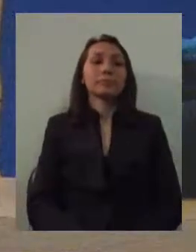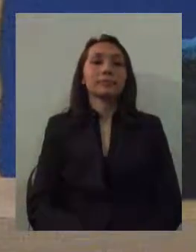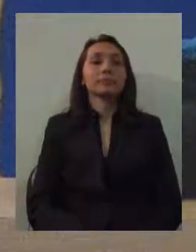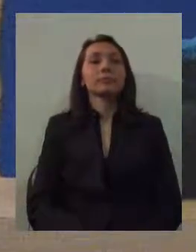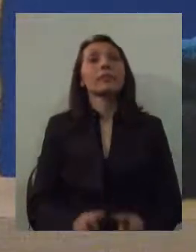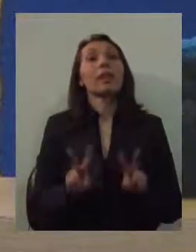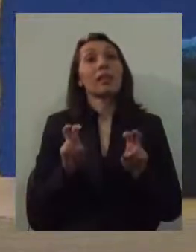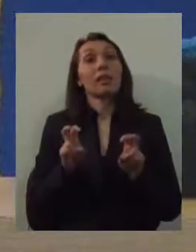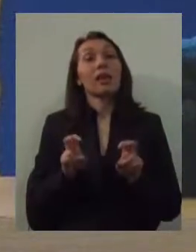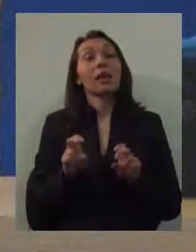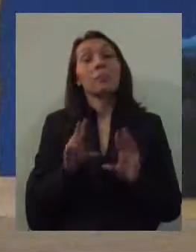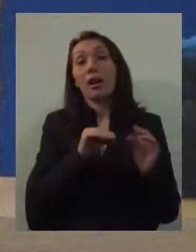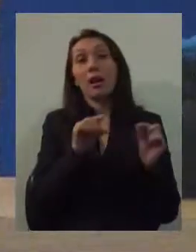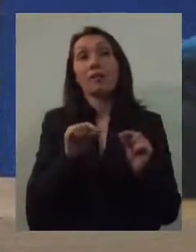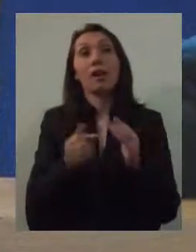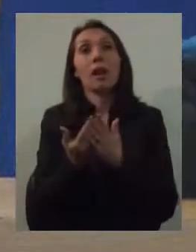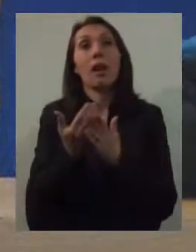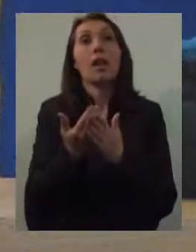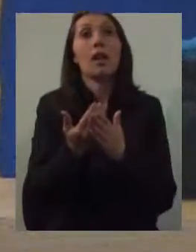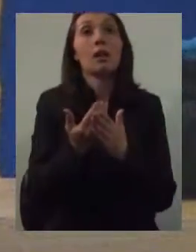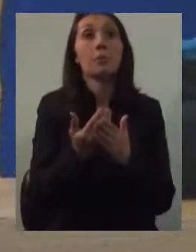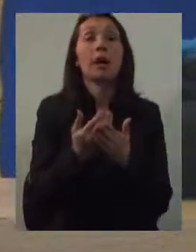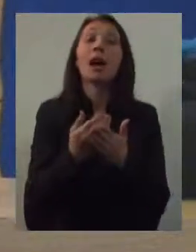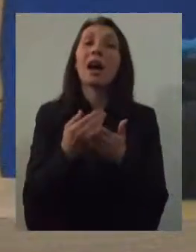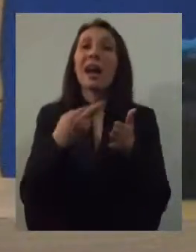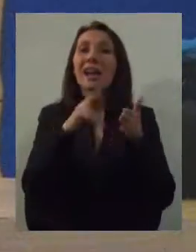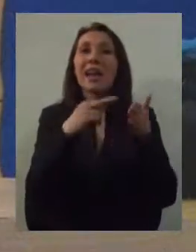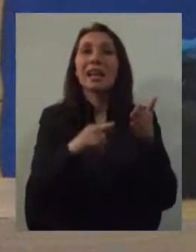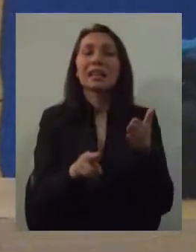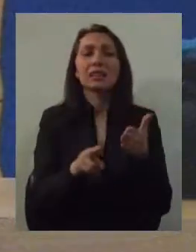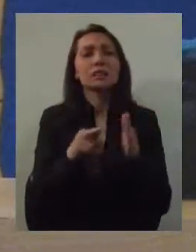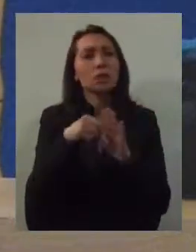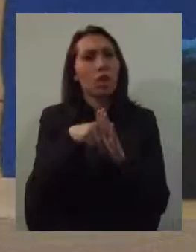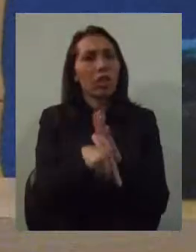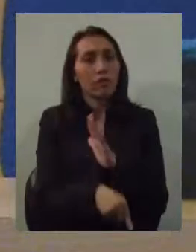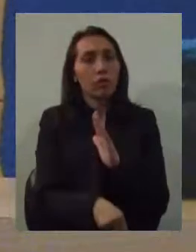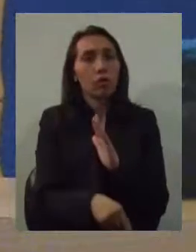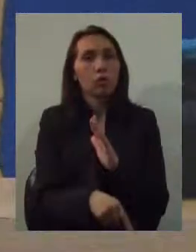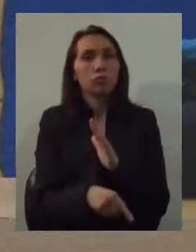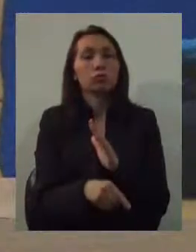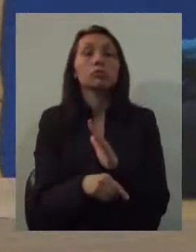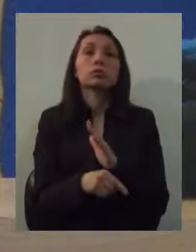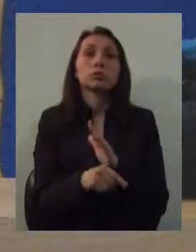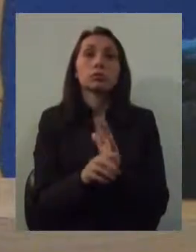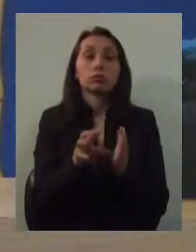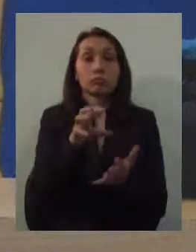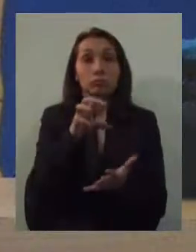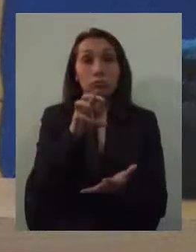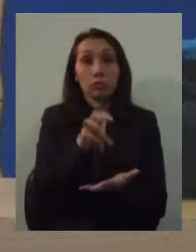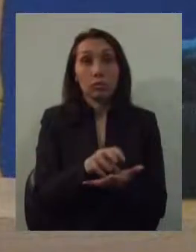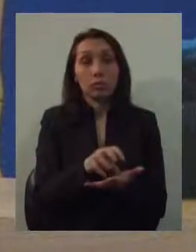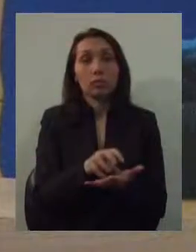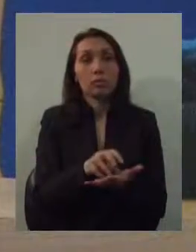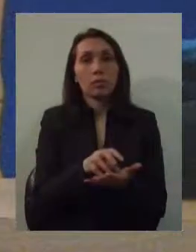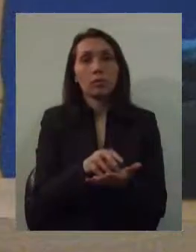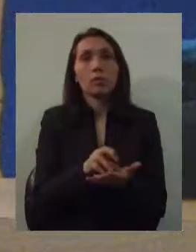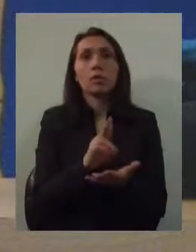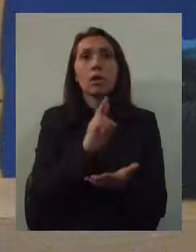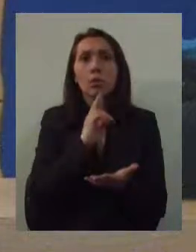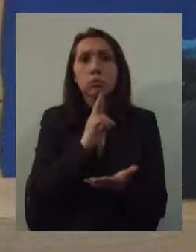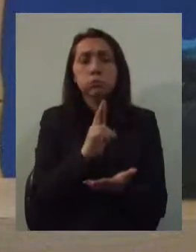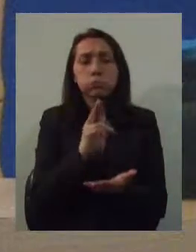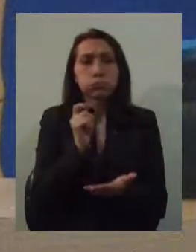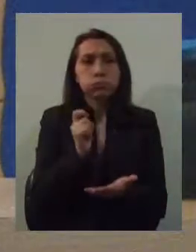El tema que se debatió esta mañana, el tema del requisito material o de fondo, que el objeto, la sentencia, no tiene que